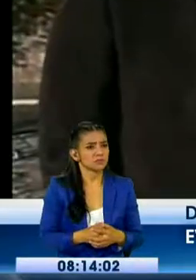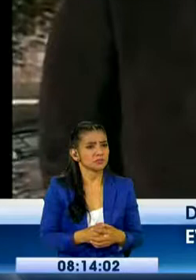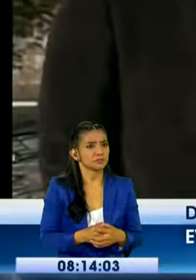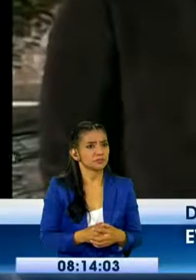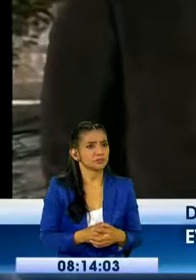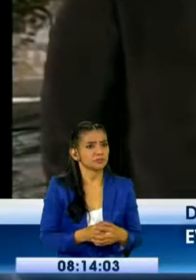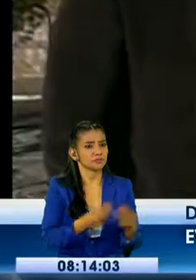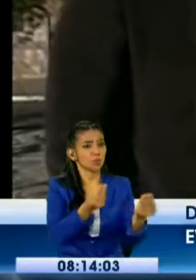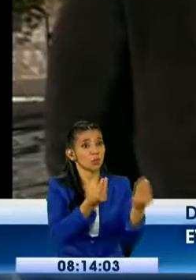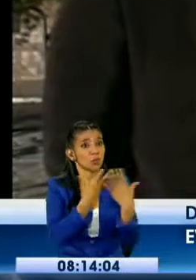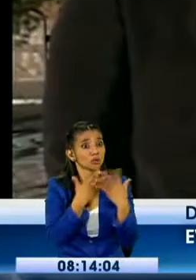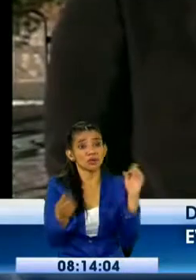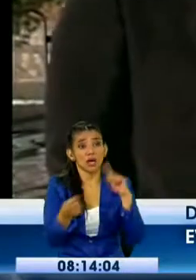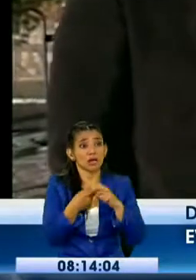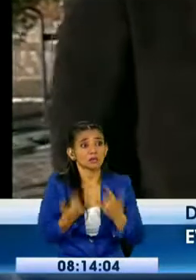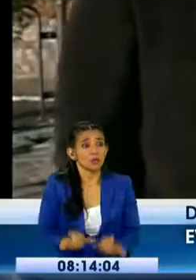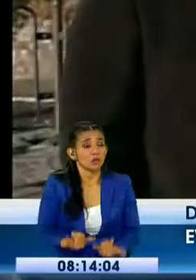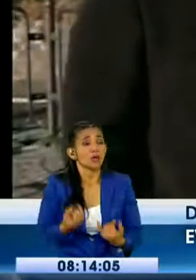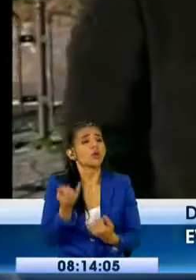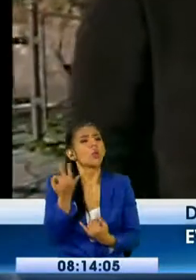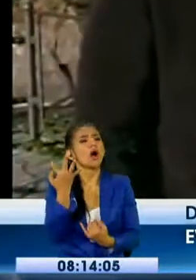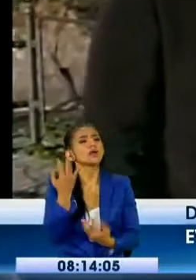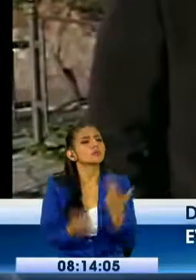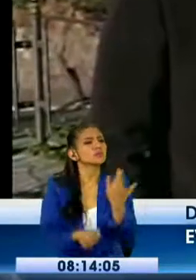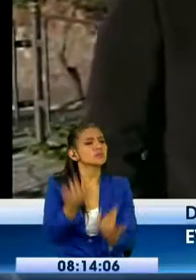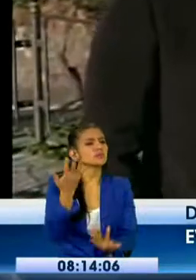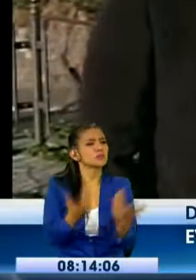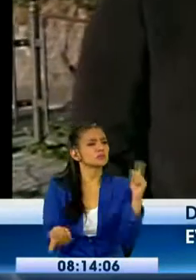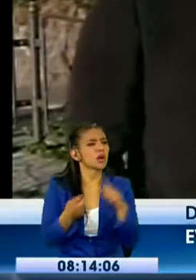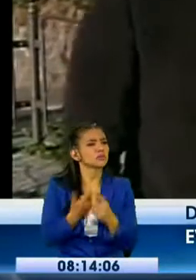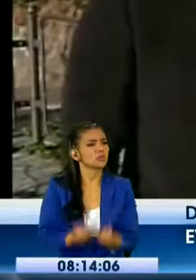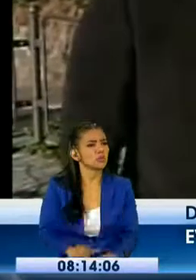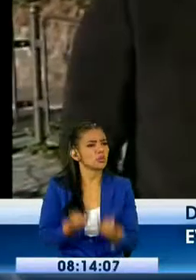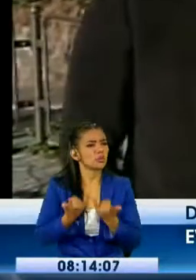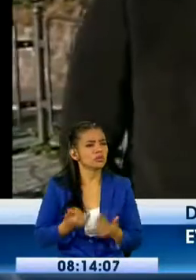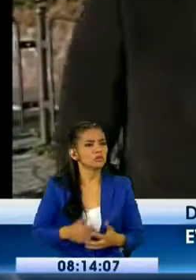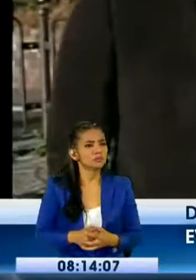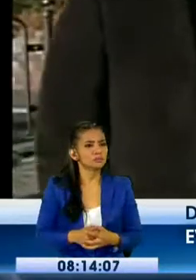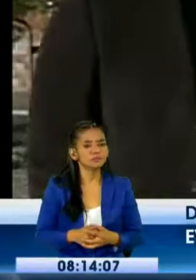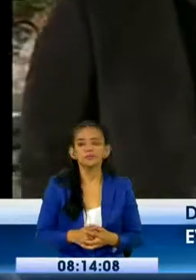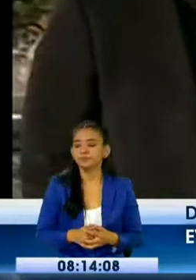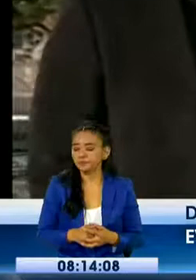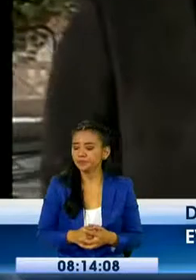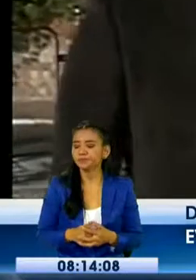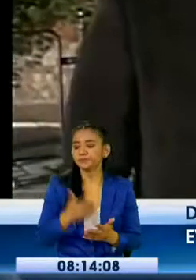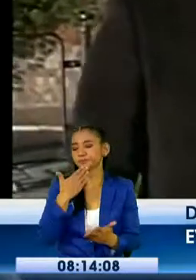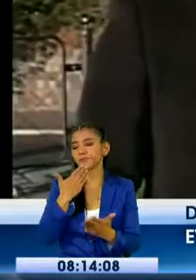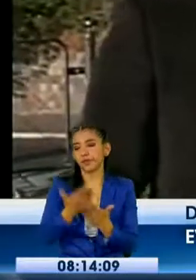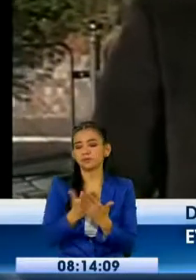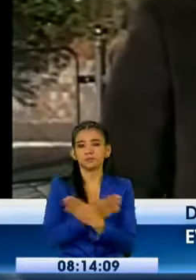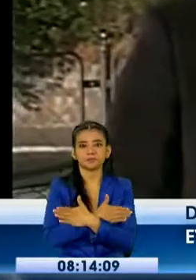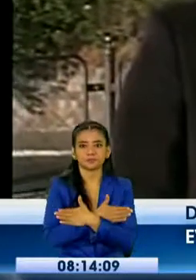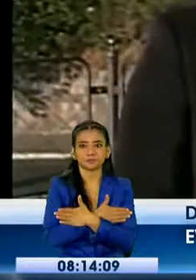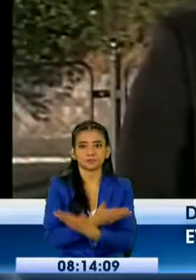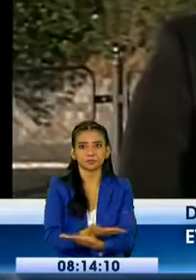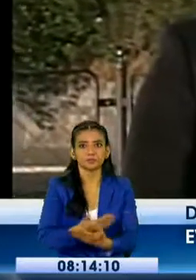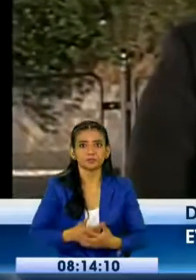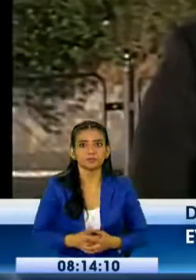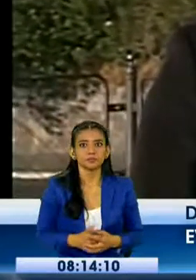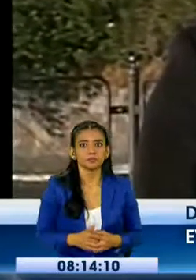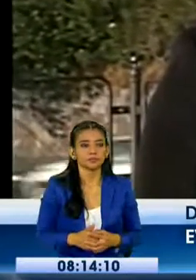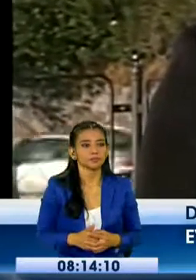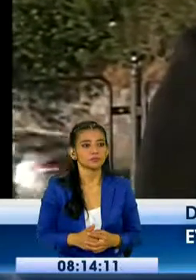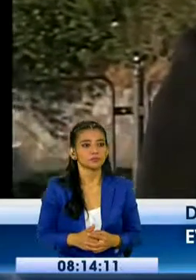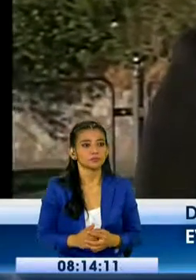de, hasta el momento, cuántos incendios activos se tienen registrados en la capital. Bueno, muchísimas gracias. Un saludo a todos. En este momento tenemos 3 incendios